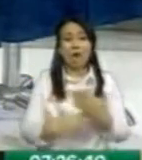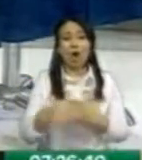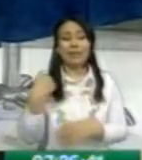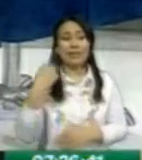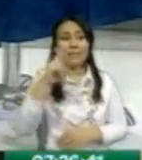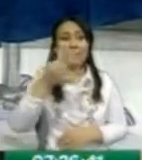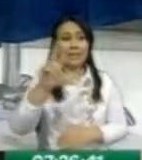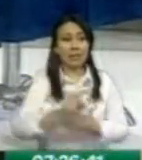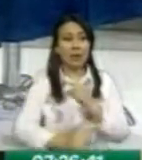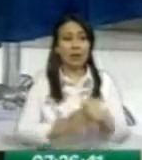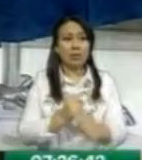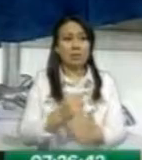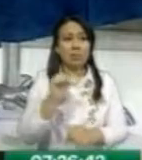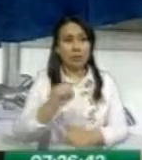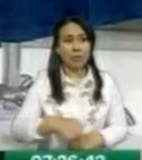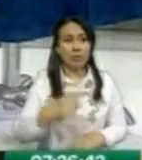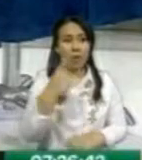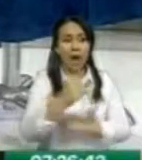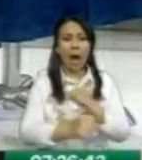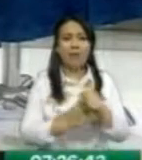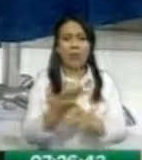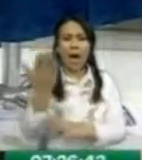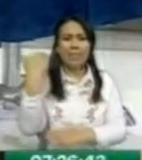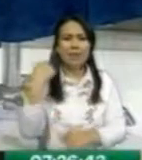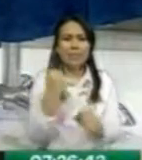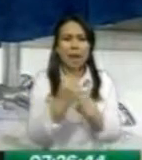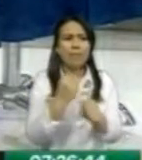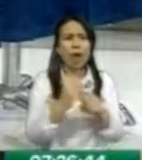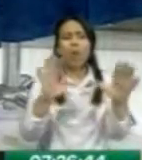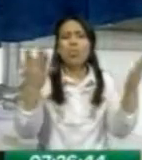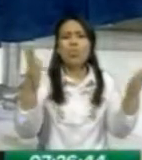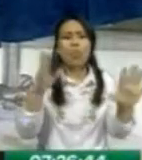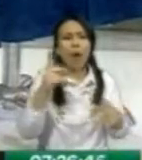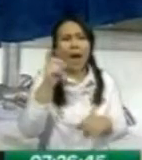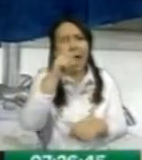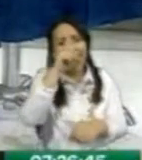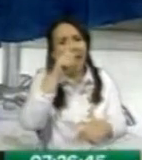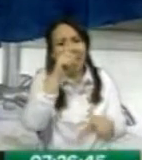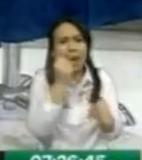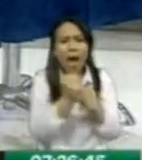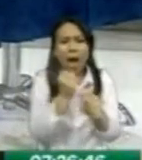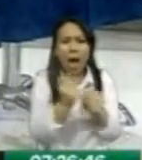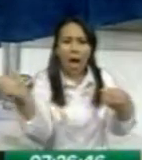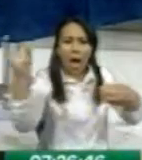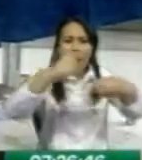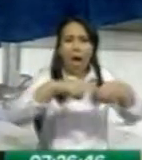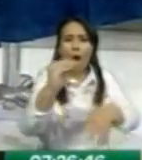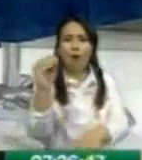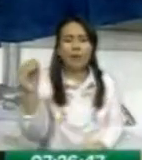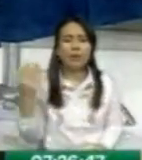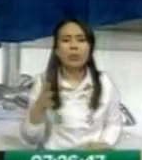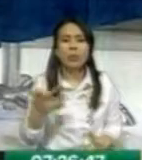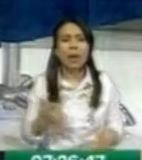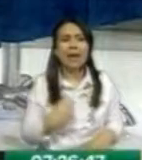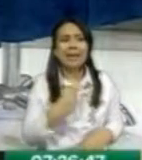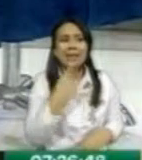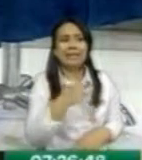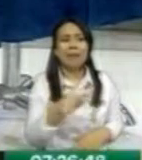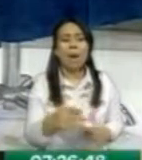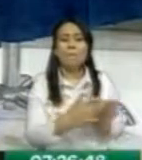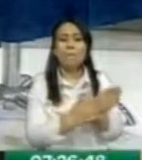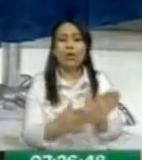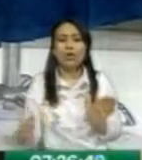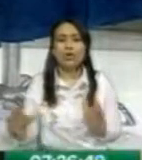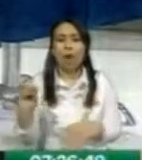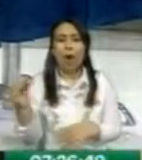y que recién hace casi un año pudo conseguir un trabajo, oiga, no hay empleo para los jóvenes. Y uno de los ofrecimientos del gobierno en el plan Toda una Vida